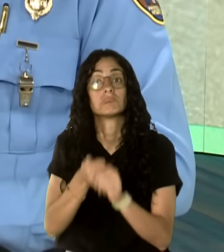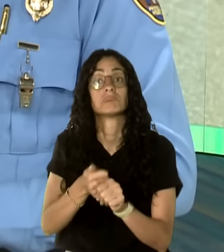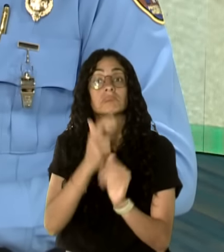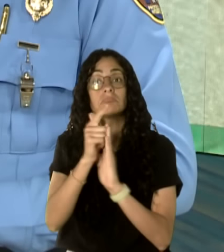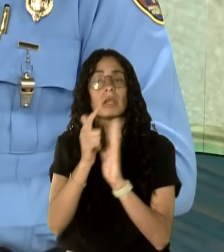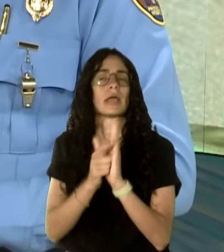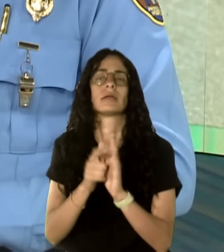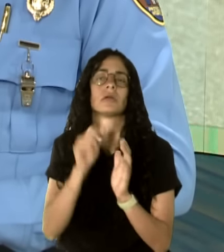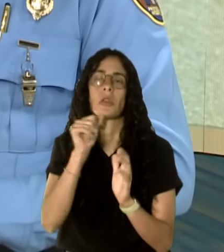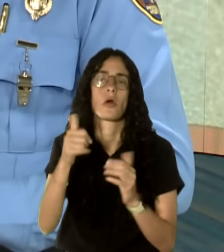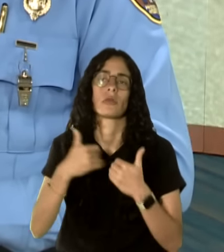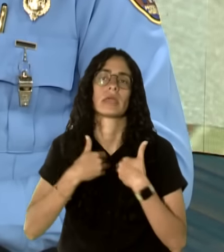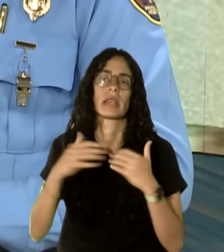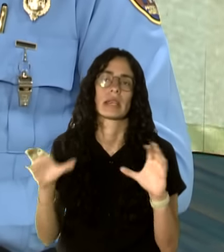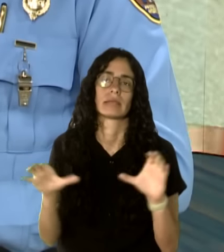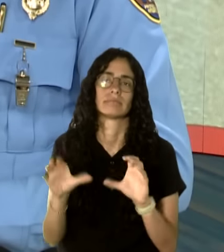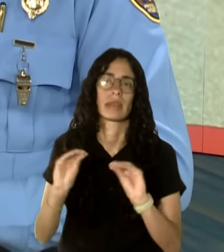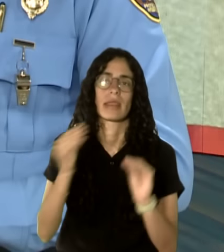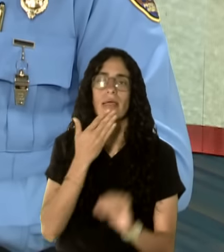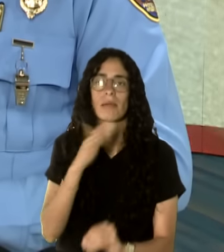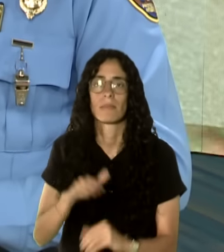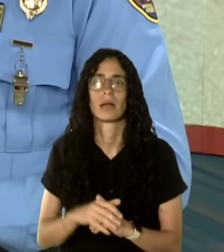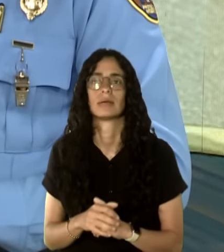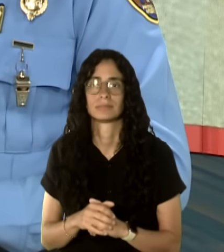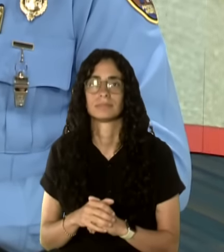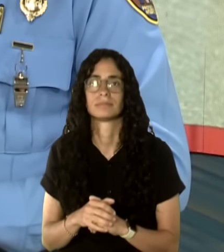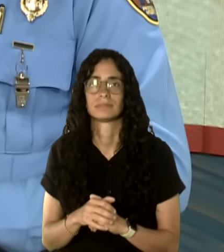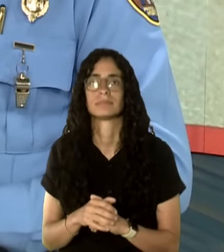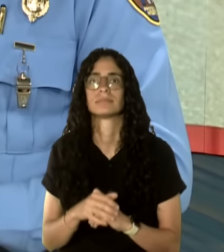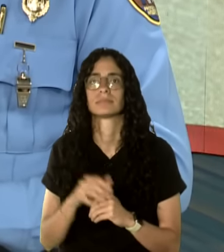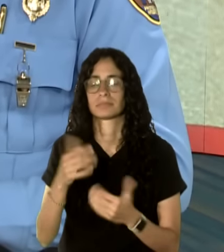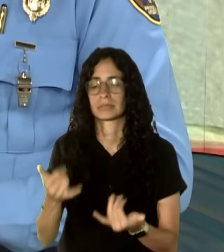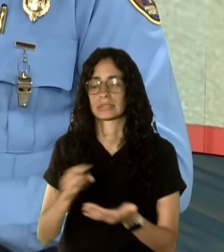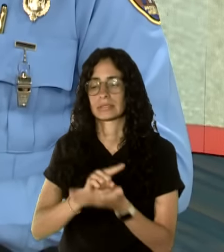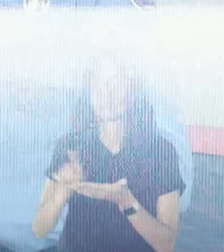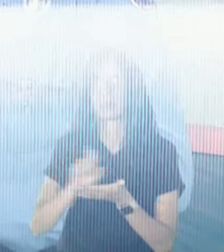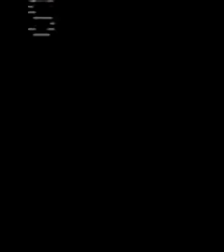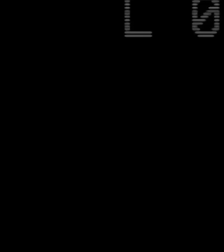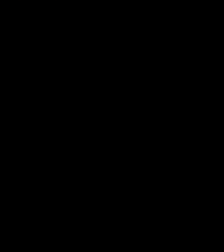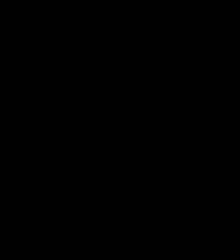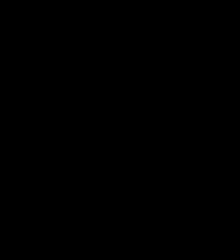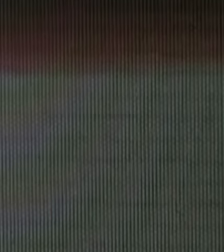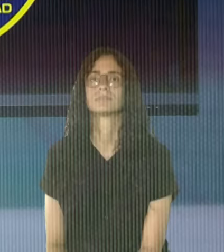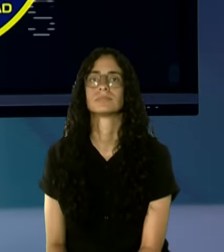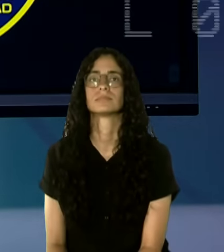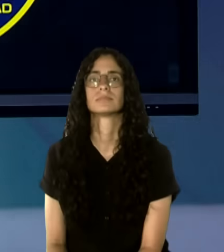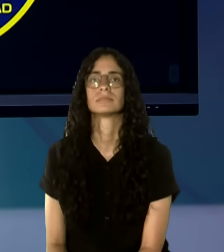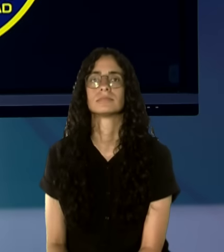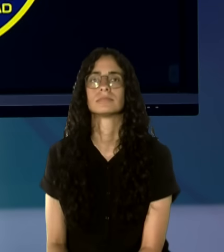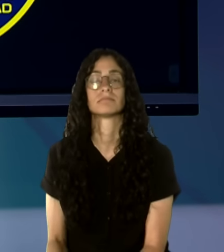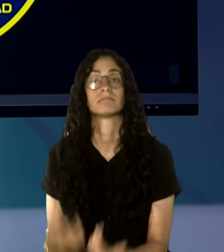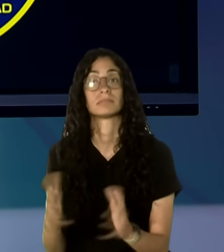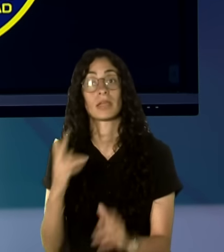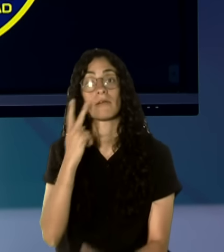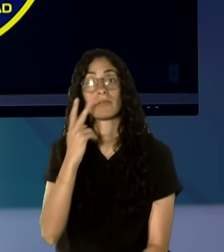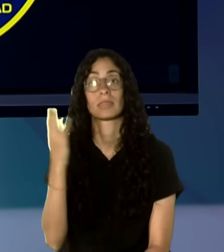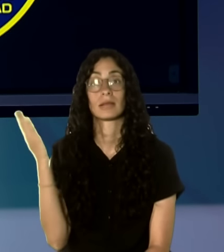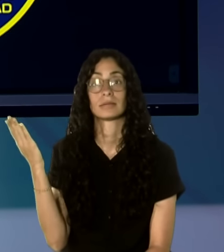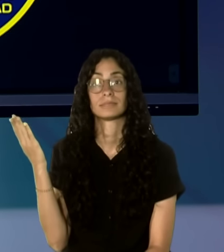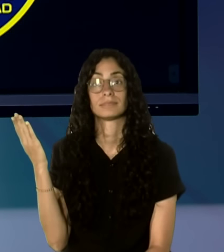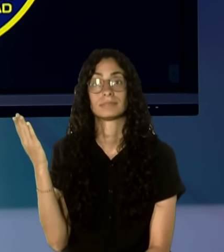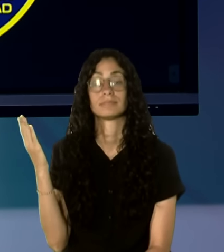recibir intervención policiaca no va a recibir multa y podrá disfrutar de una semana santa como debe ser ya lo dijo ahy el compañero David